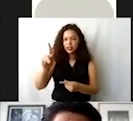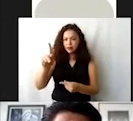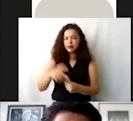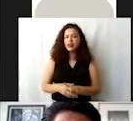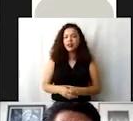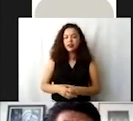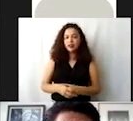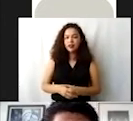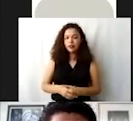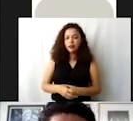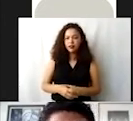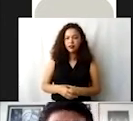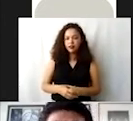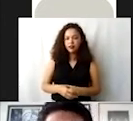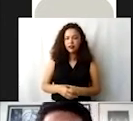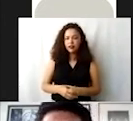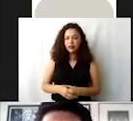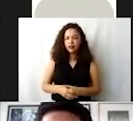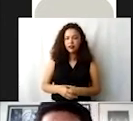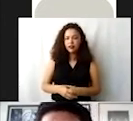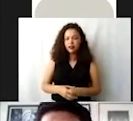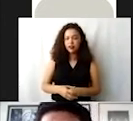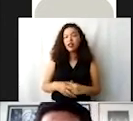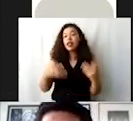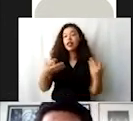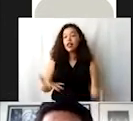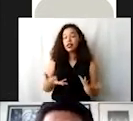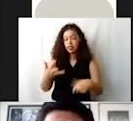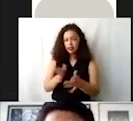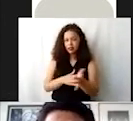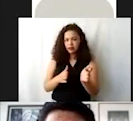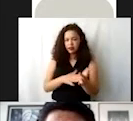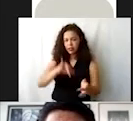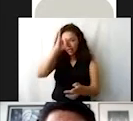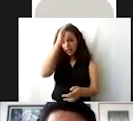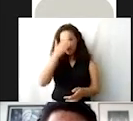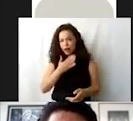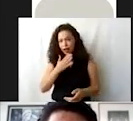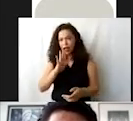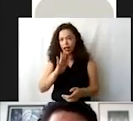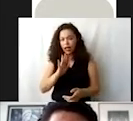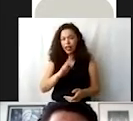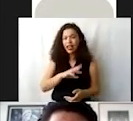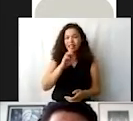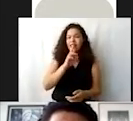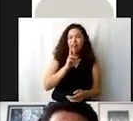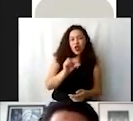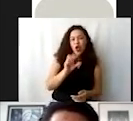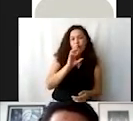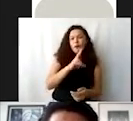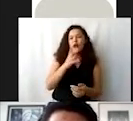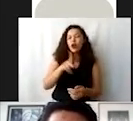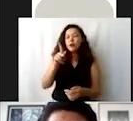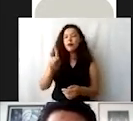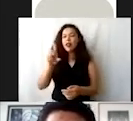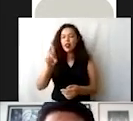si ese documento está grabado en imagen, mejor guárdenlo en un PDF, ¿sí? Porque a veces